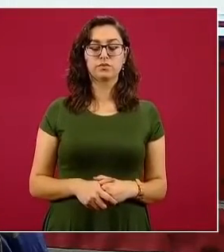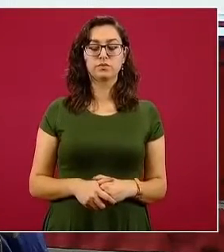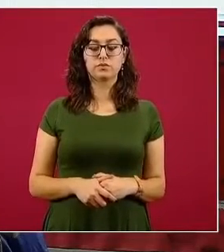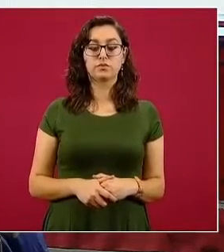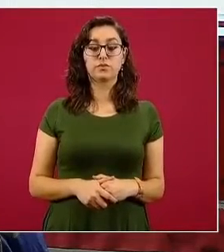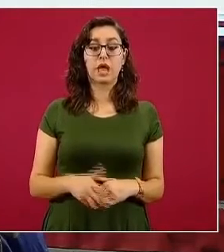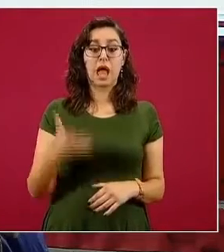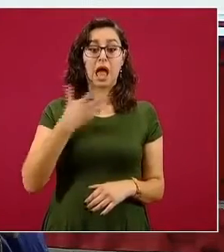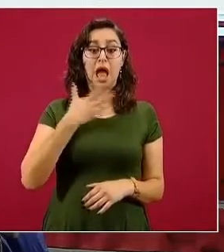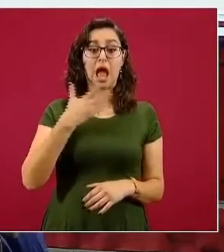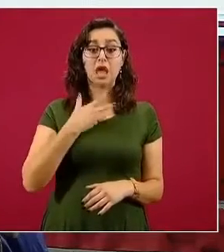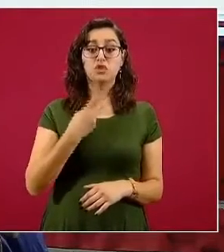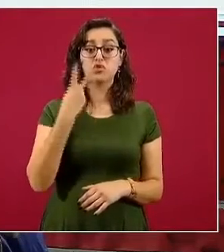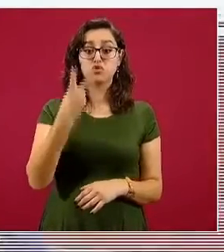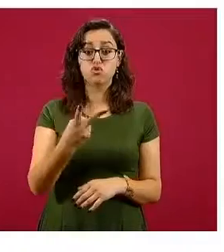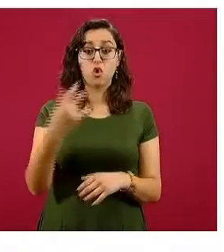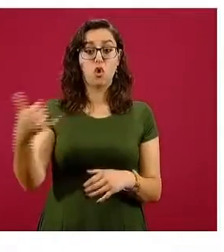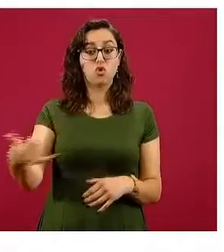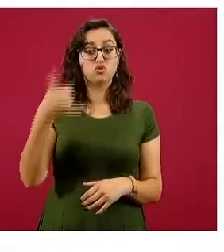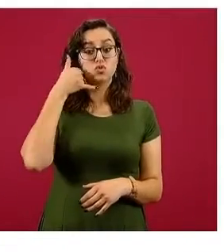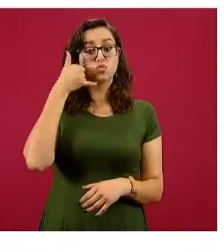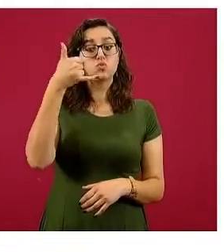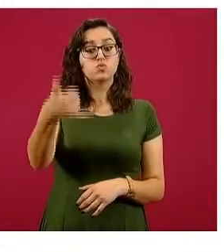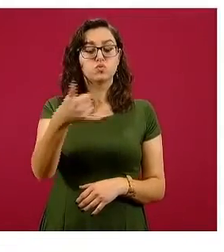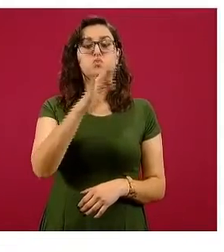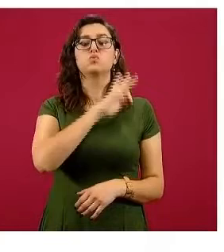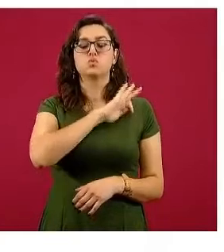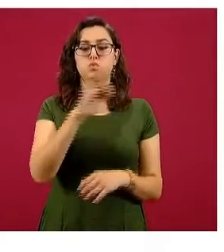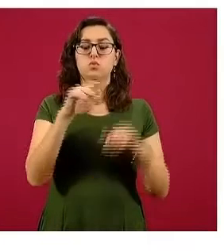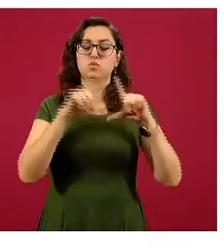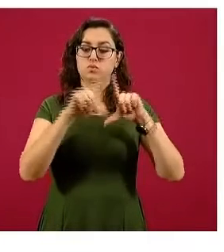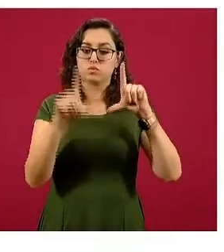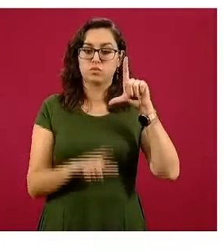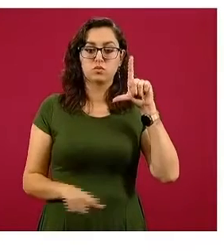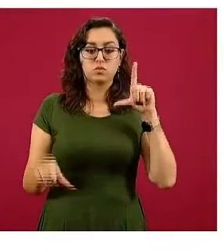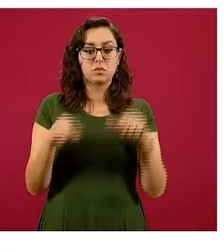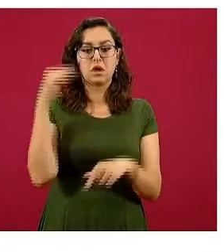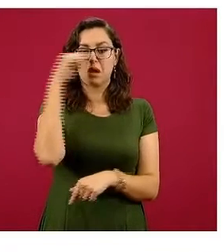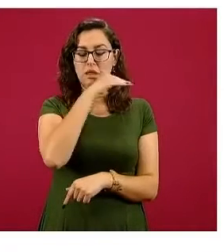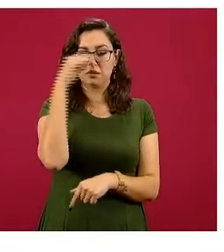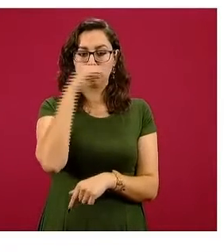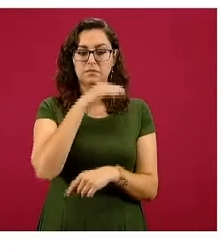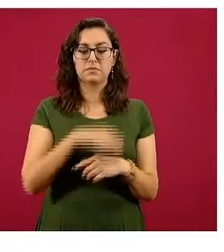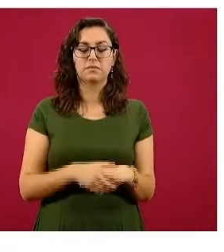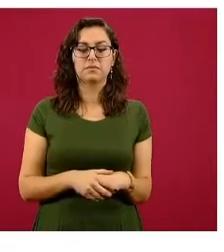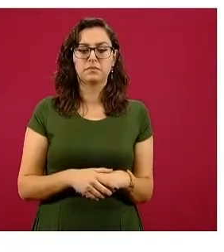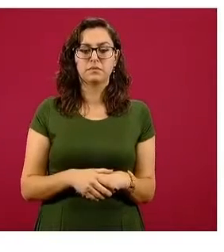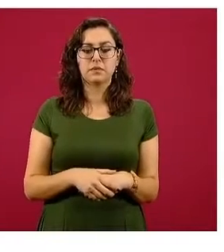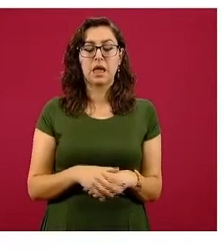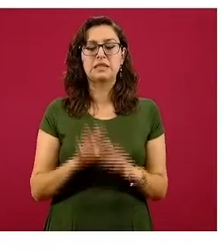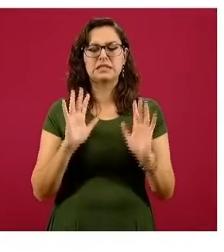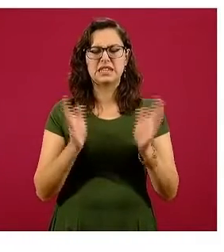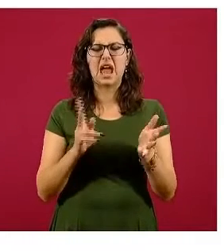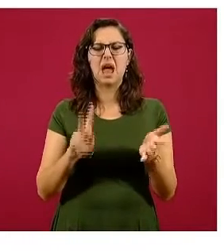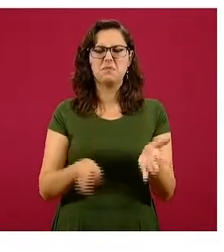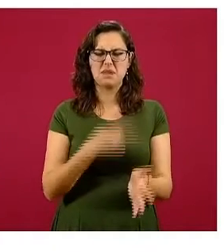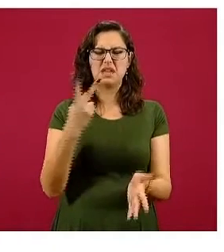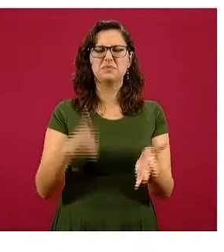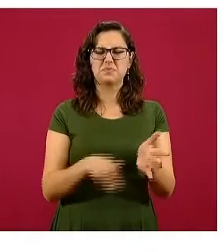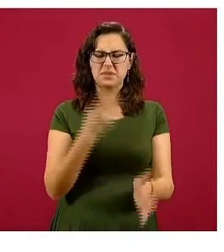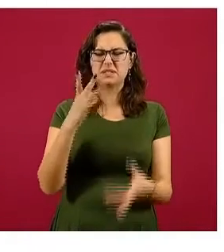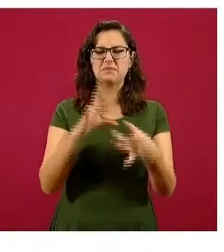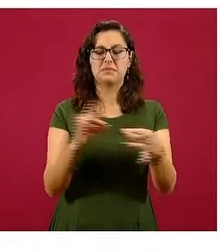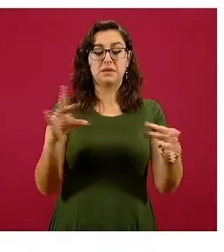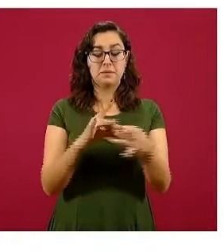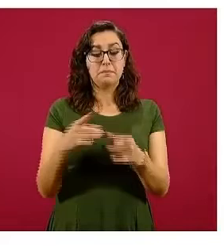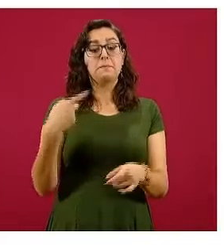Tenemos 2 líneas telefónicas que están disponibles a nivel nacional de forma gratuita, las hemos mencionado en diversas ocasiones, pero